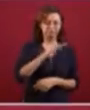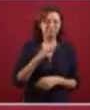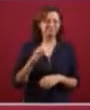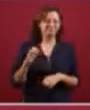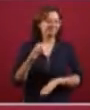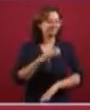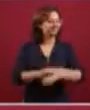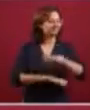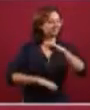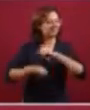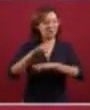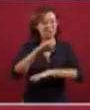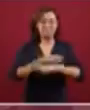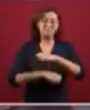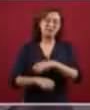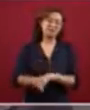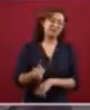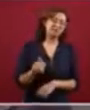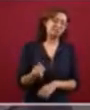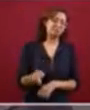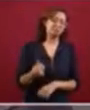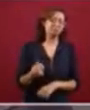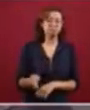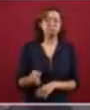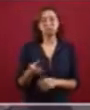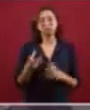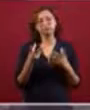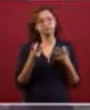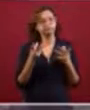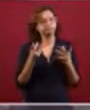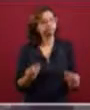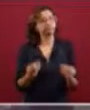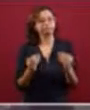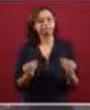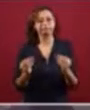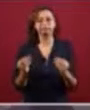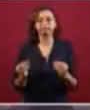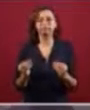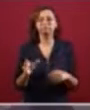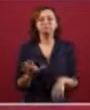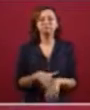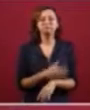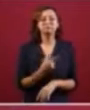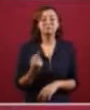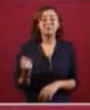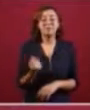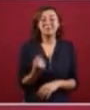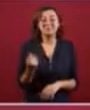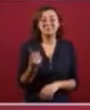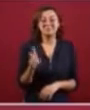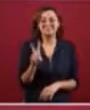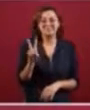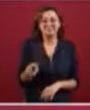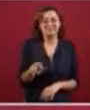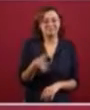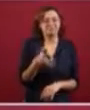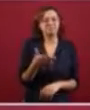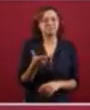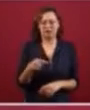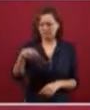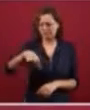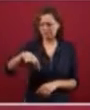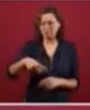fantasmas, muchísimas, porque en general, bueno, aquí lo hemos hablado,